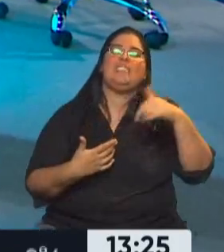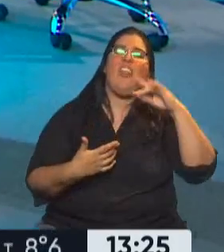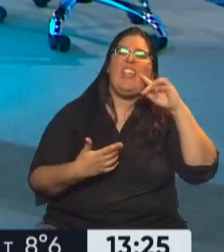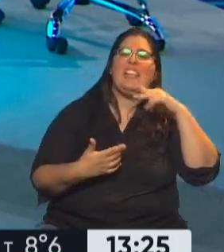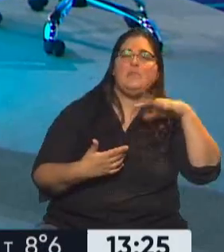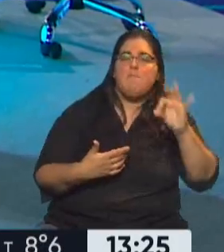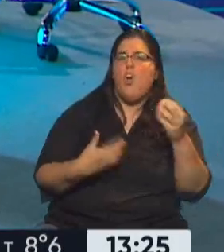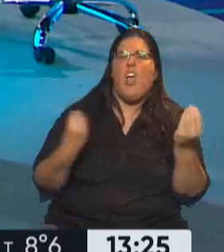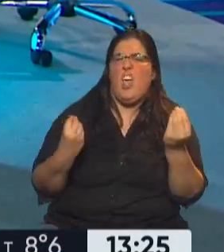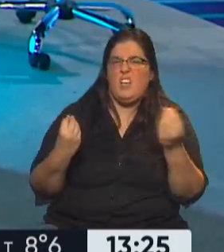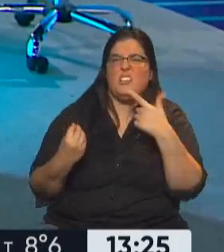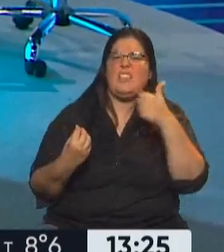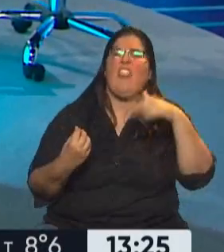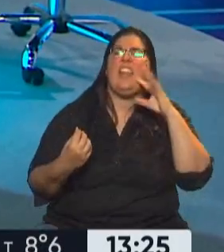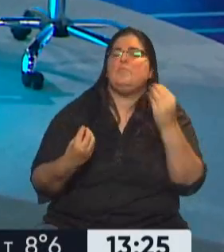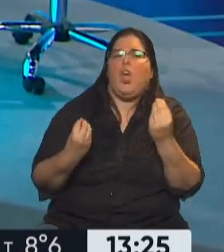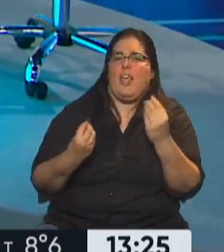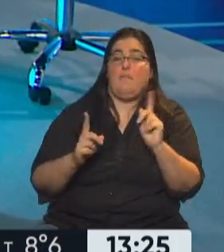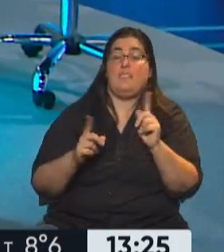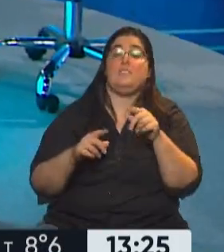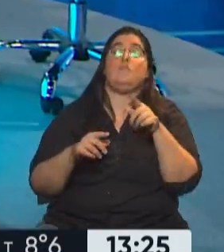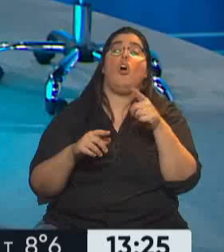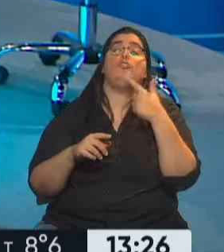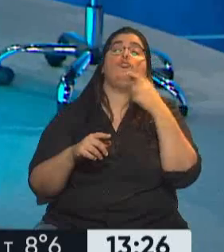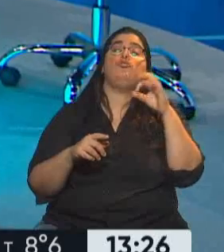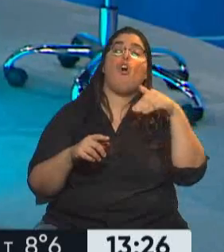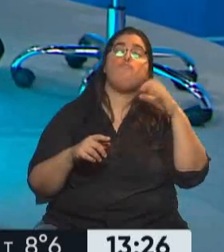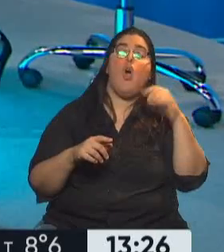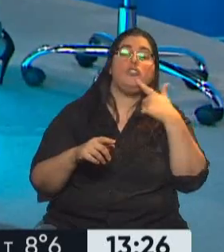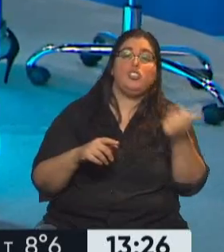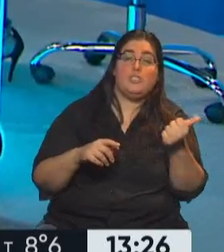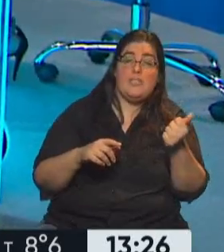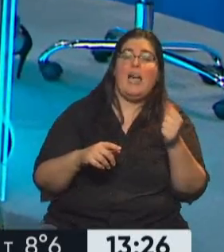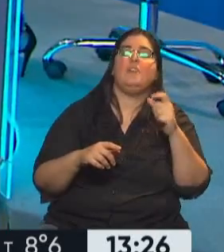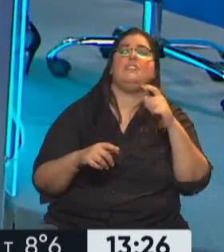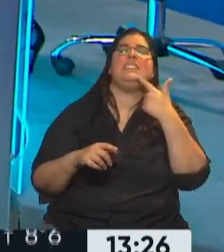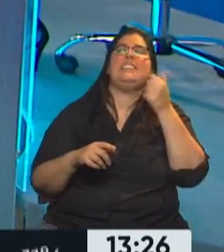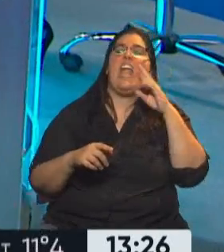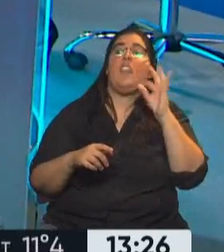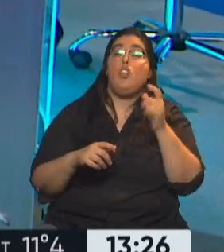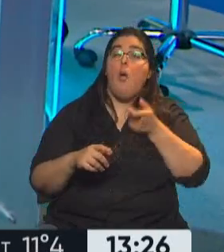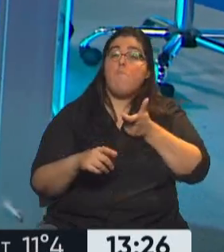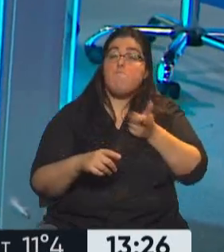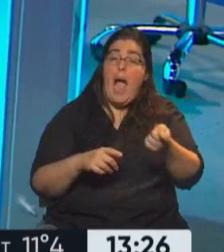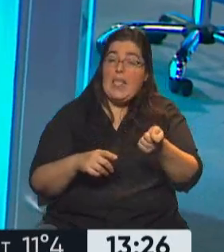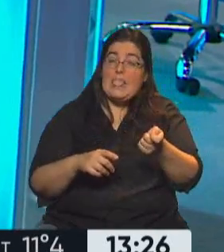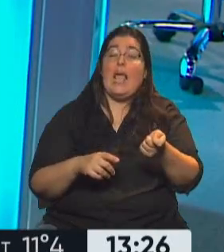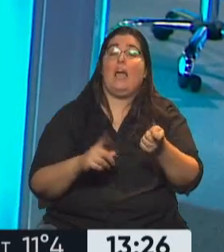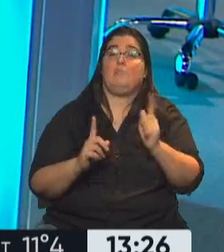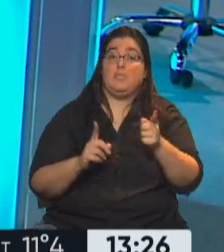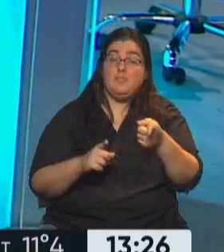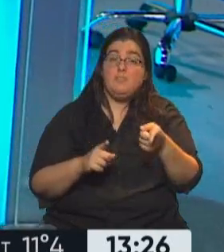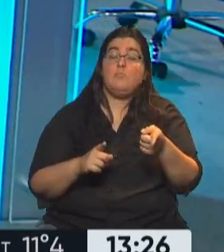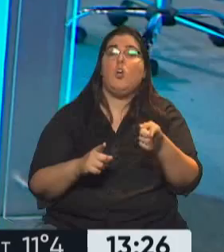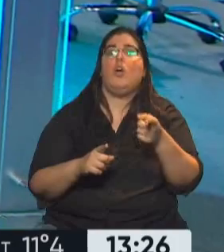fue la previa a la situación de Somoza, cuando matan a César Augusto Sandino, quien logra echar a